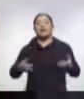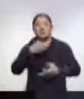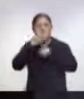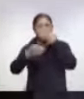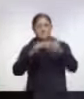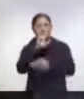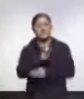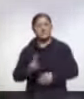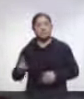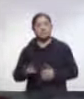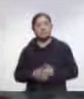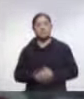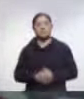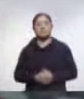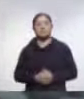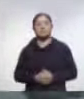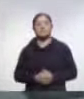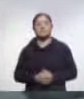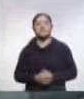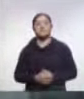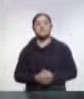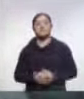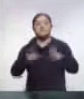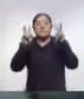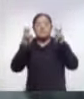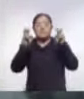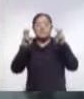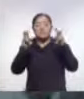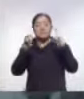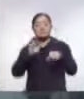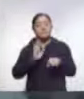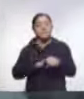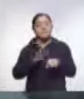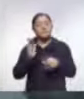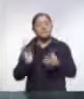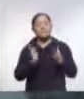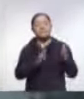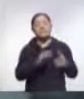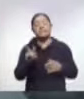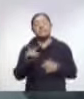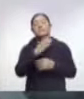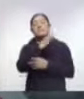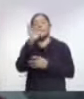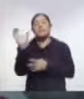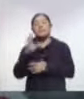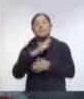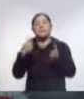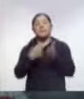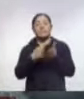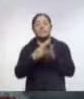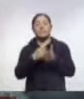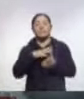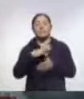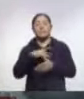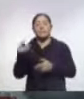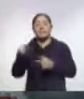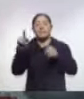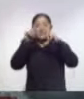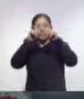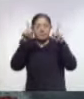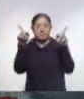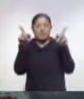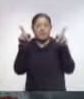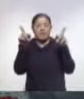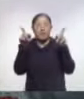Noticias. En más temas del campo en Tlaxco, se aperturó una ventanilla del Programa de Apoyo e Impulso